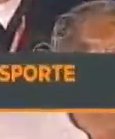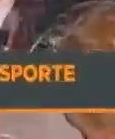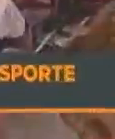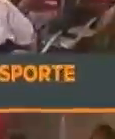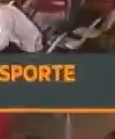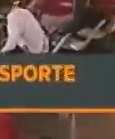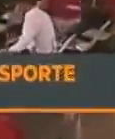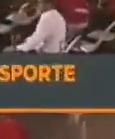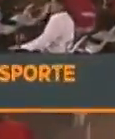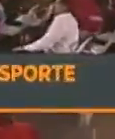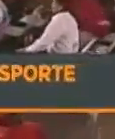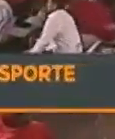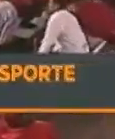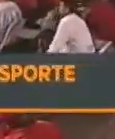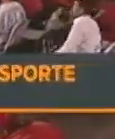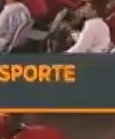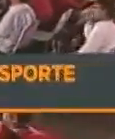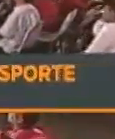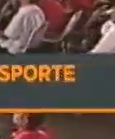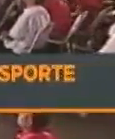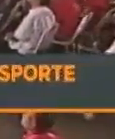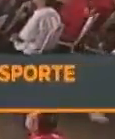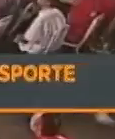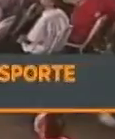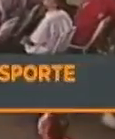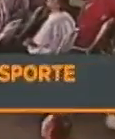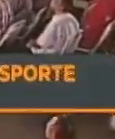Es algo maravilloso lo que está ocurriendo, compañeros,